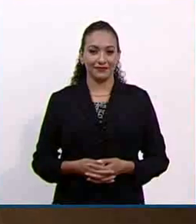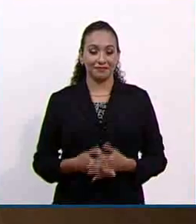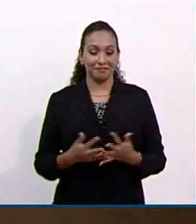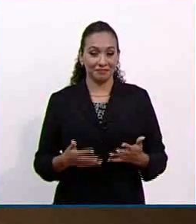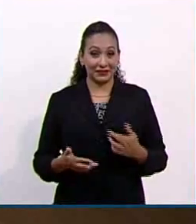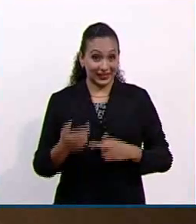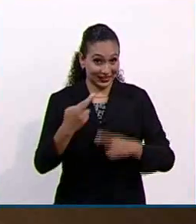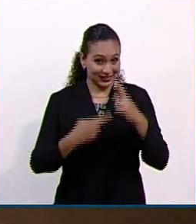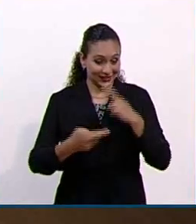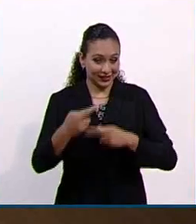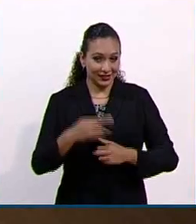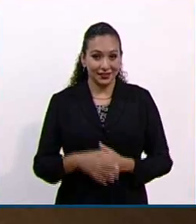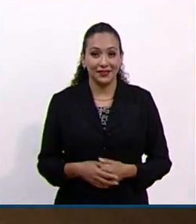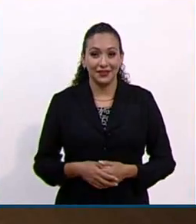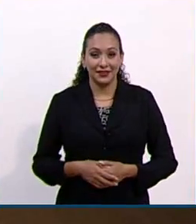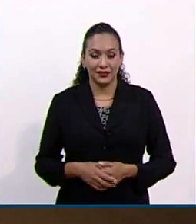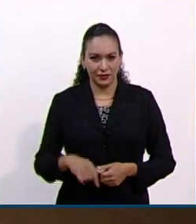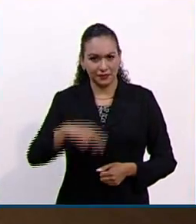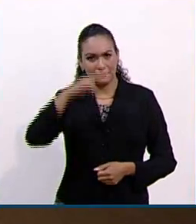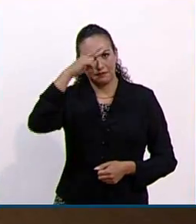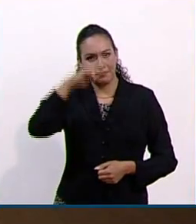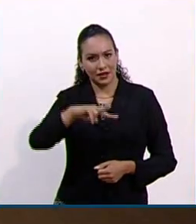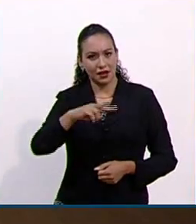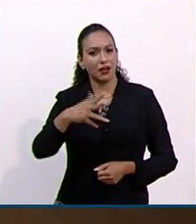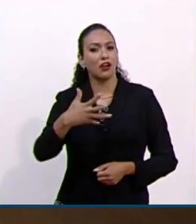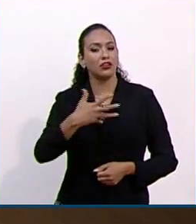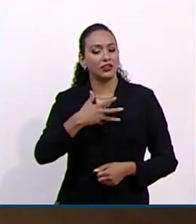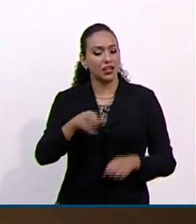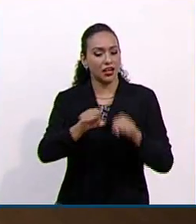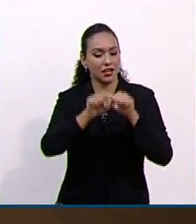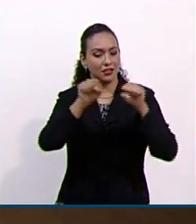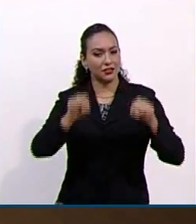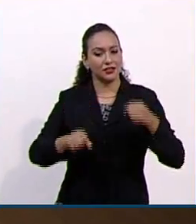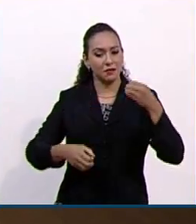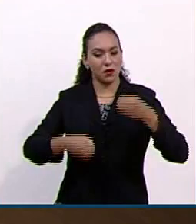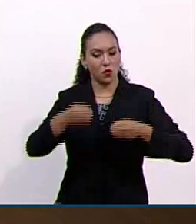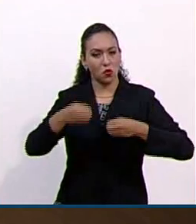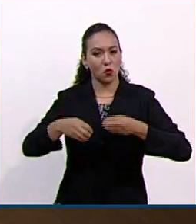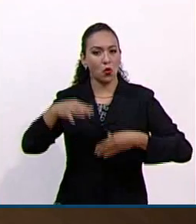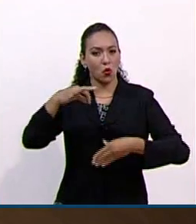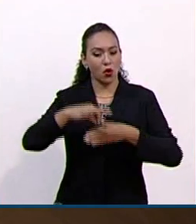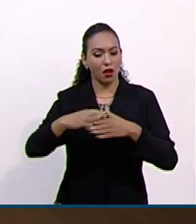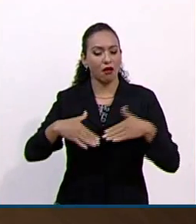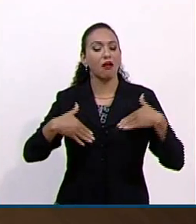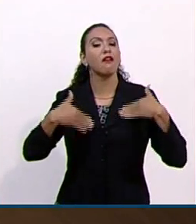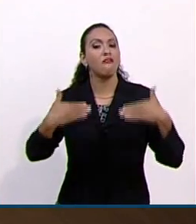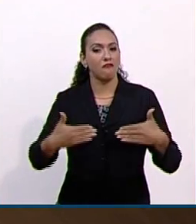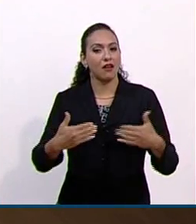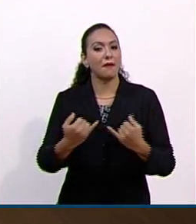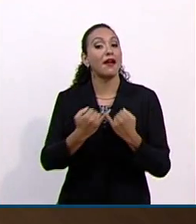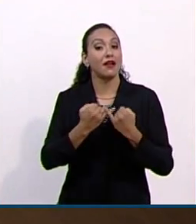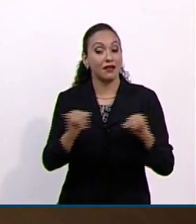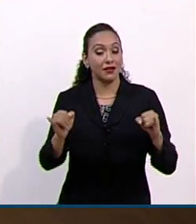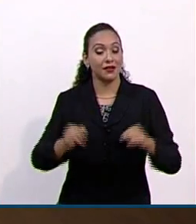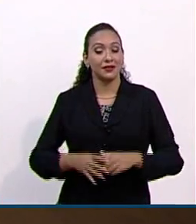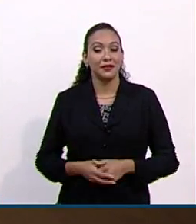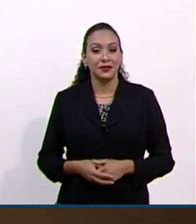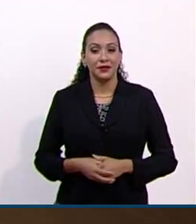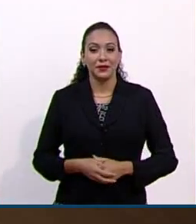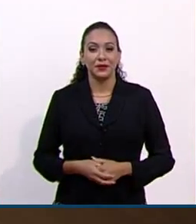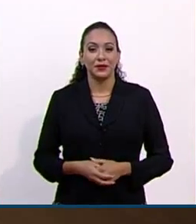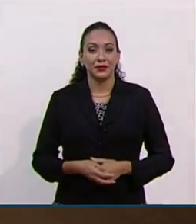Al regresar, México cuenta con un sistema de justicia electoral confiable e independiente.